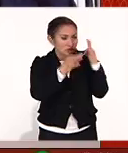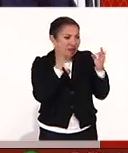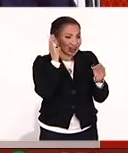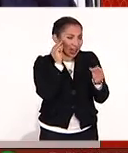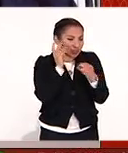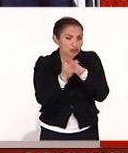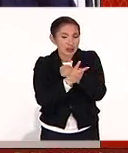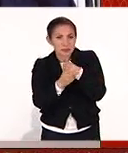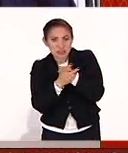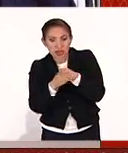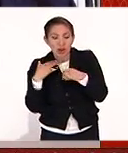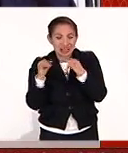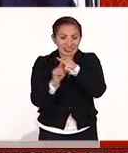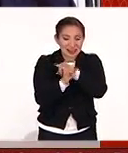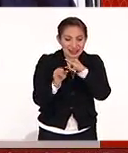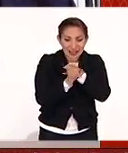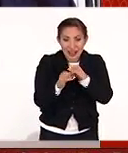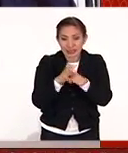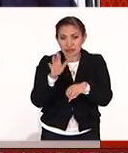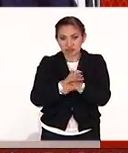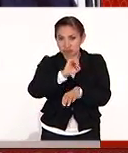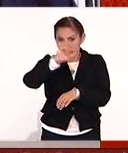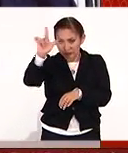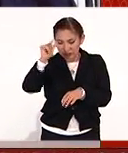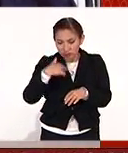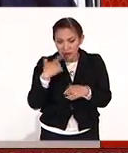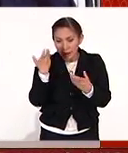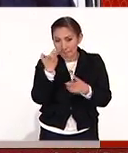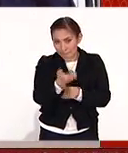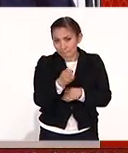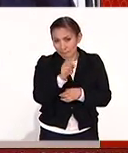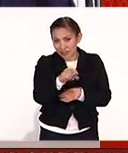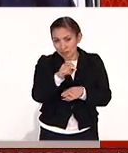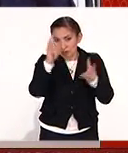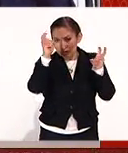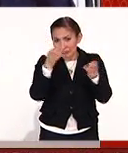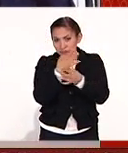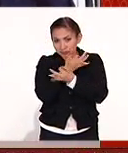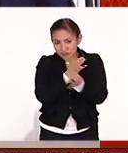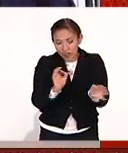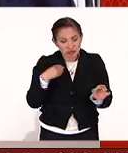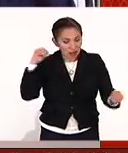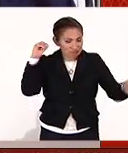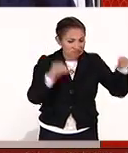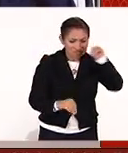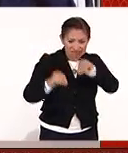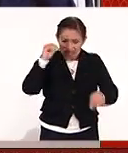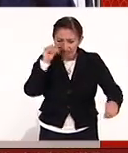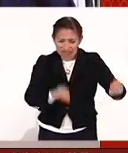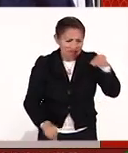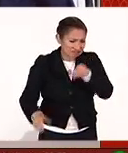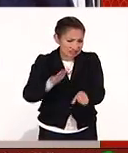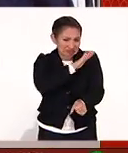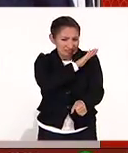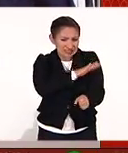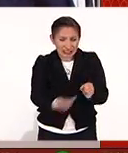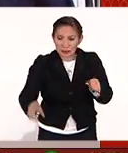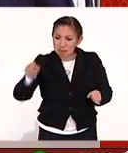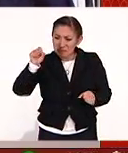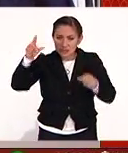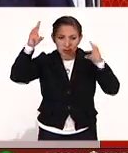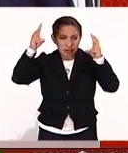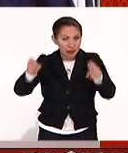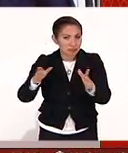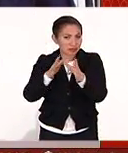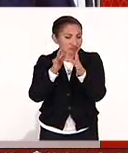radio, televisión y las páginas de internet especializadas en temas de información están prácticamente dedicadas en